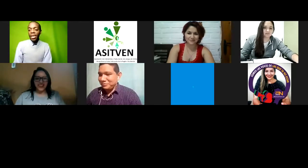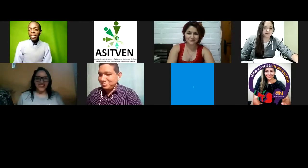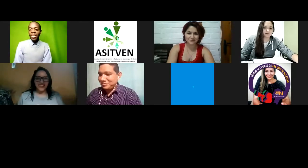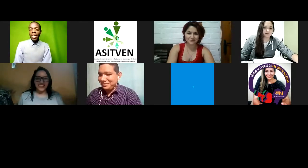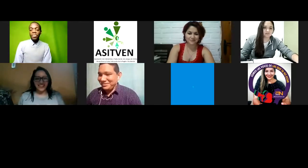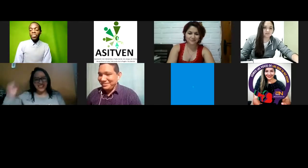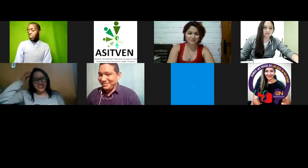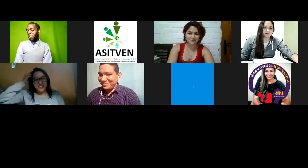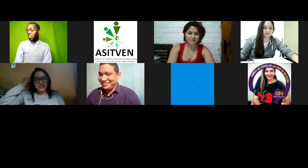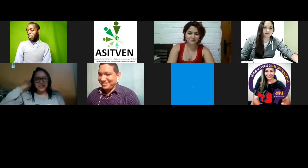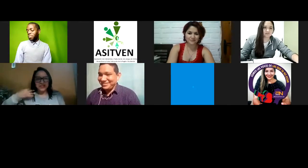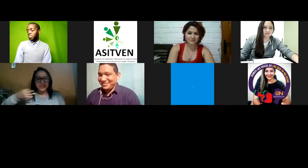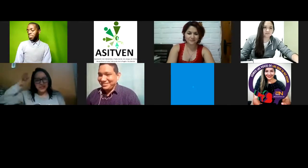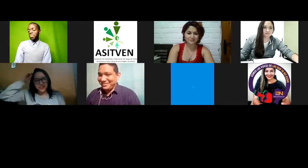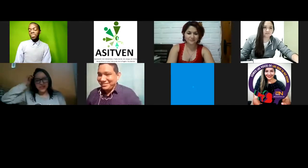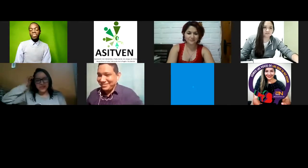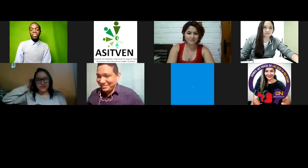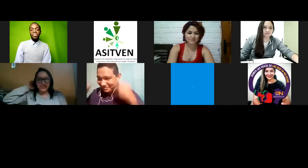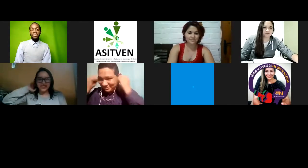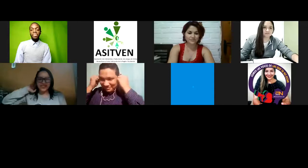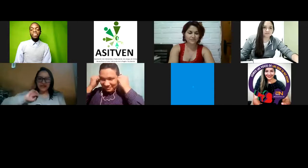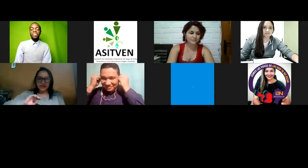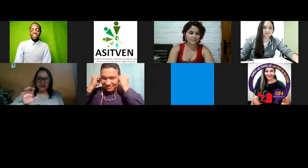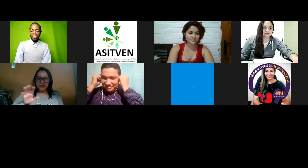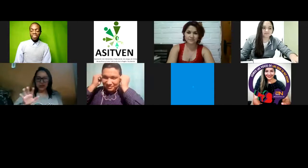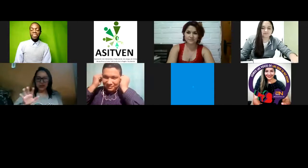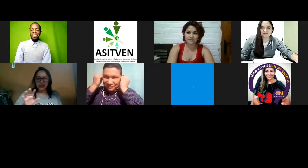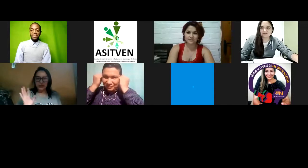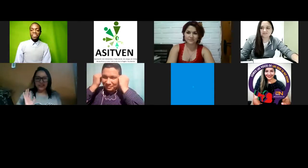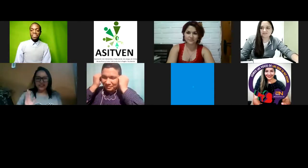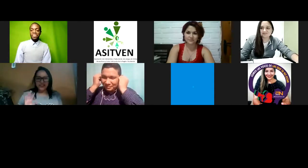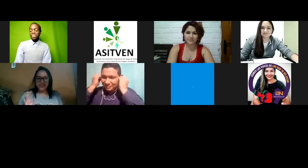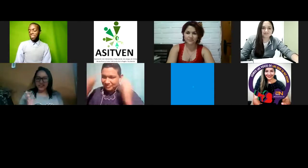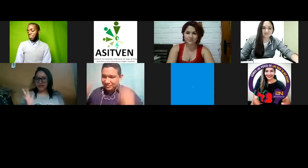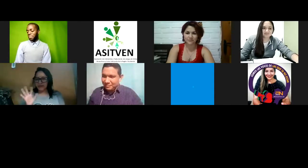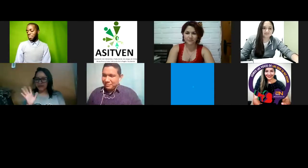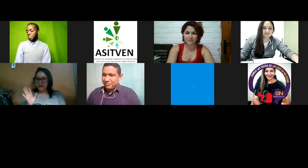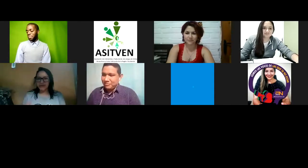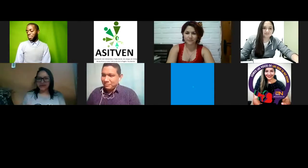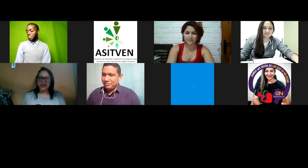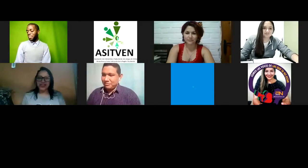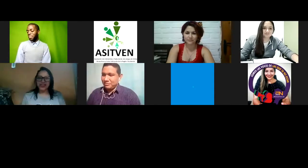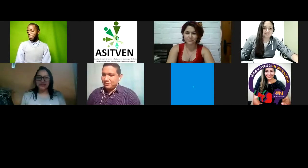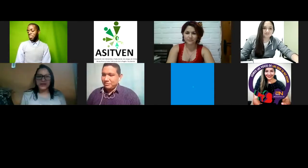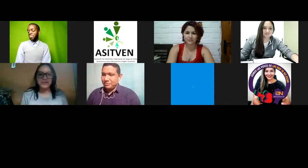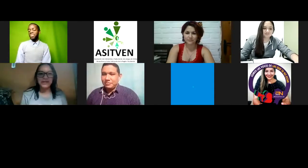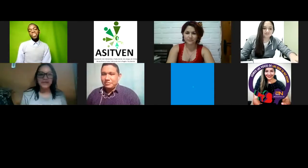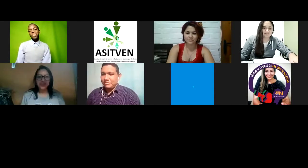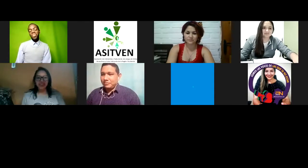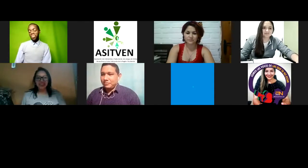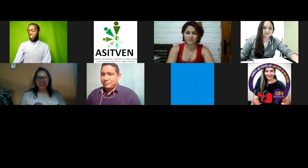Ah, ok, Jessica. ¿Qué tal? Gusto saludarles, buenas tardes, que por un momento mi internet creo que se medio puso ahí un poquito